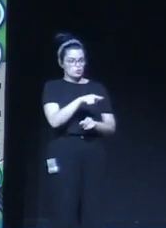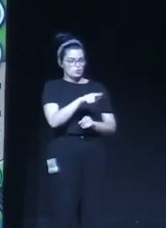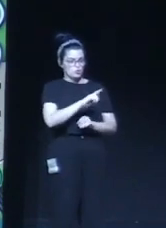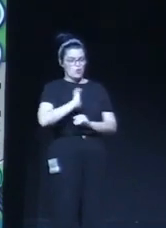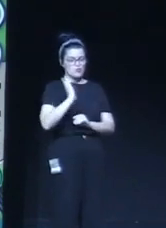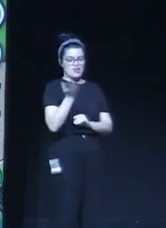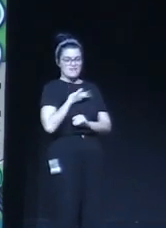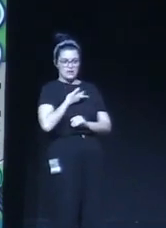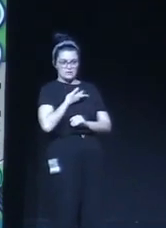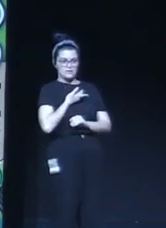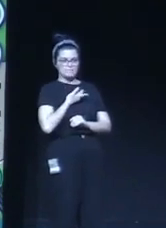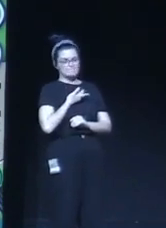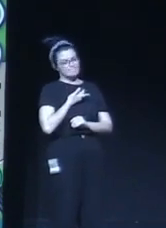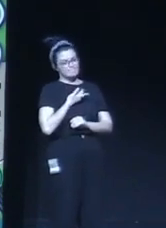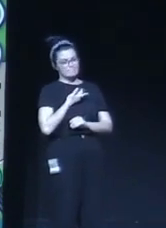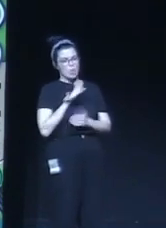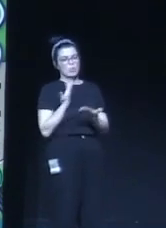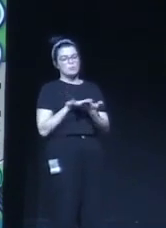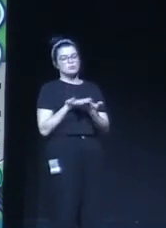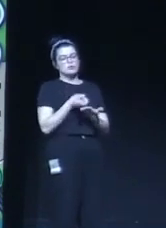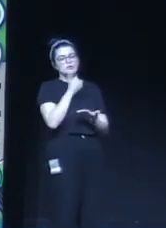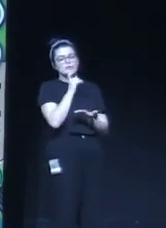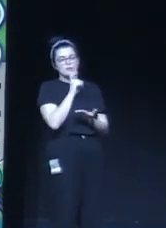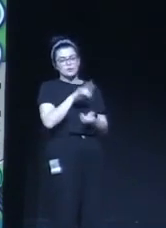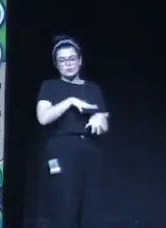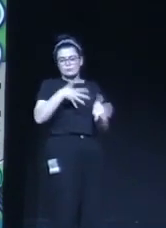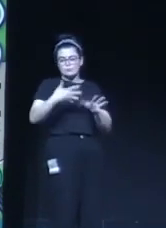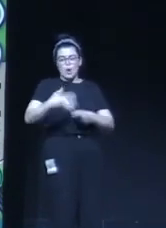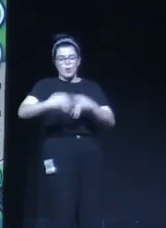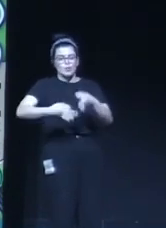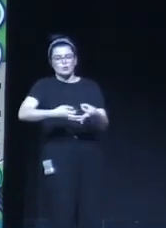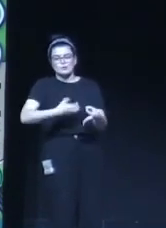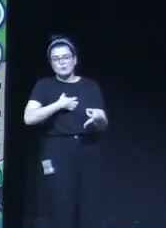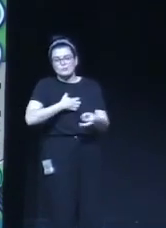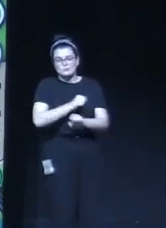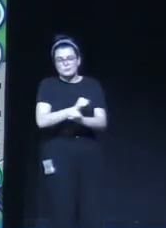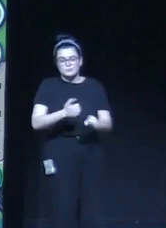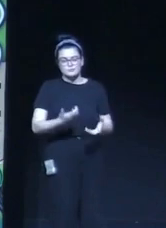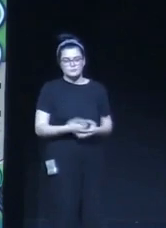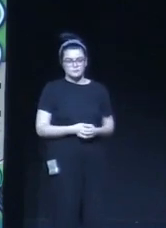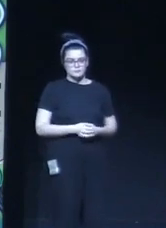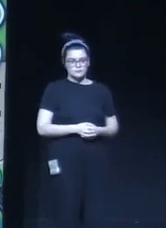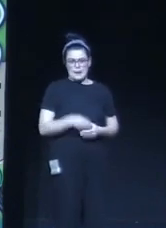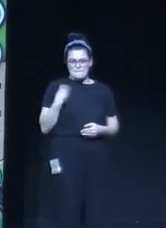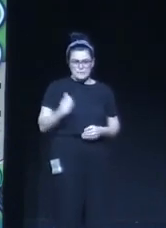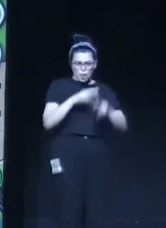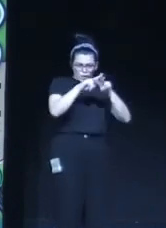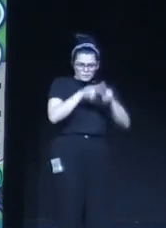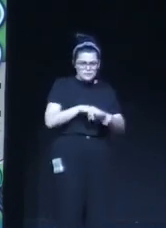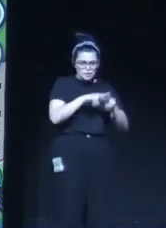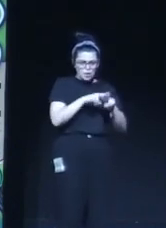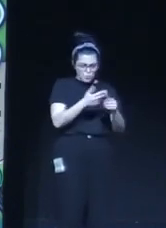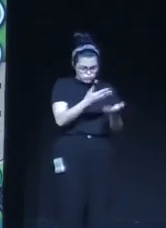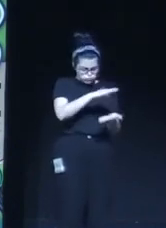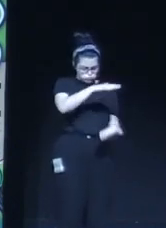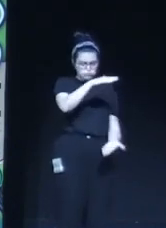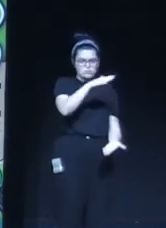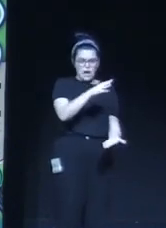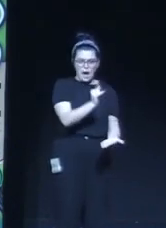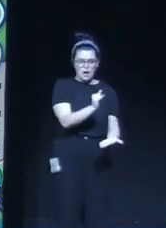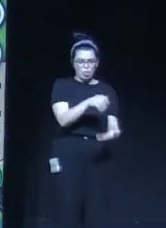no lo puedes llevar a un juicio, por ejemplo. Aunque hay muchísimos estudios mundiales, ¿eh? No, no hay